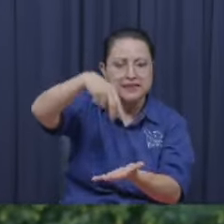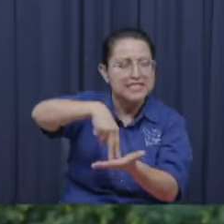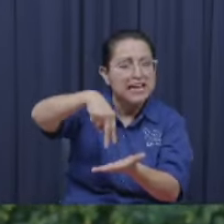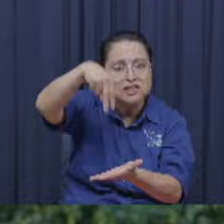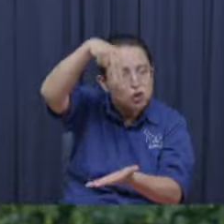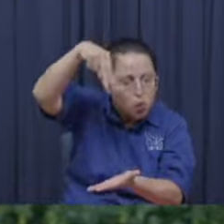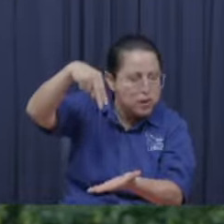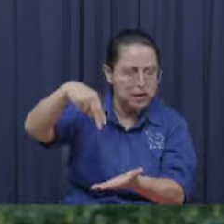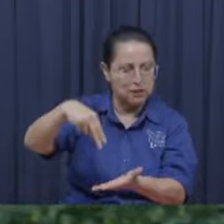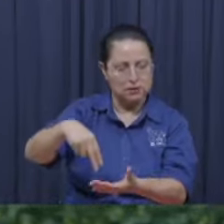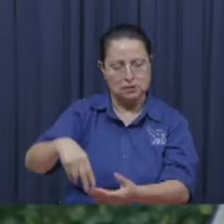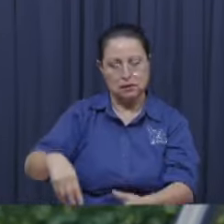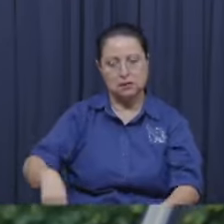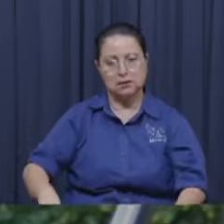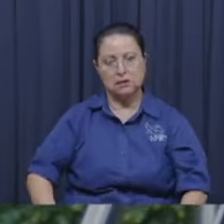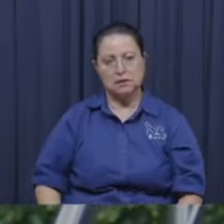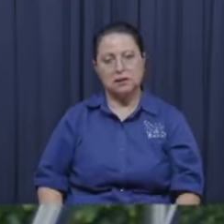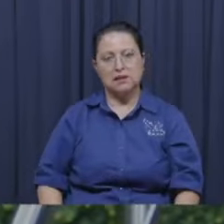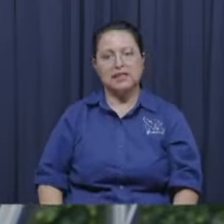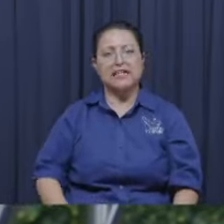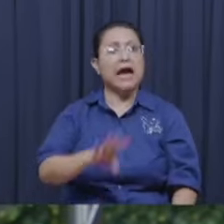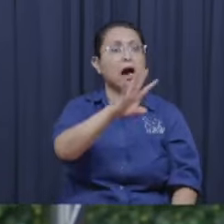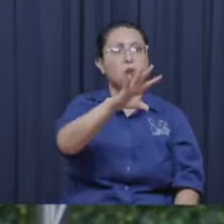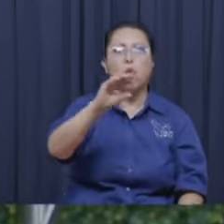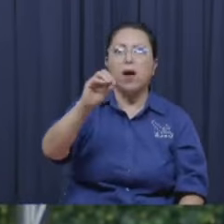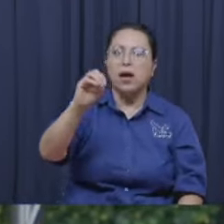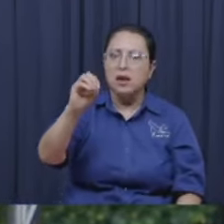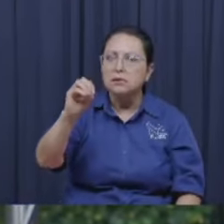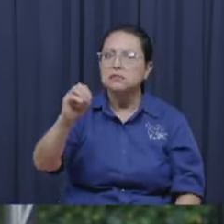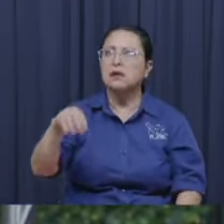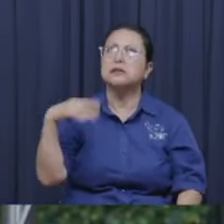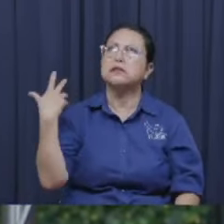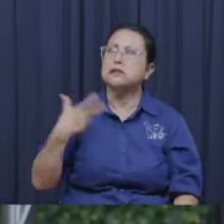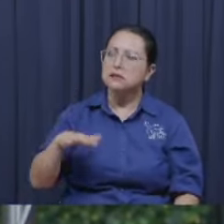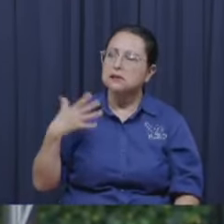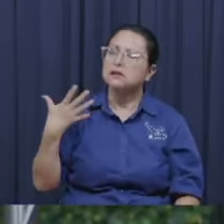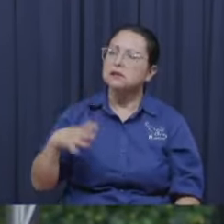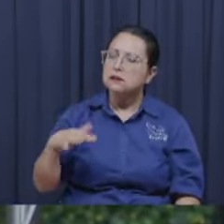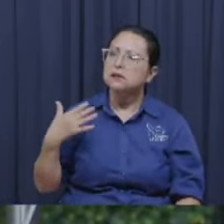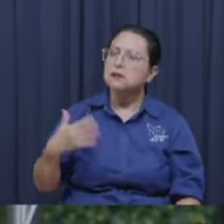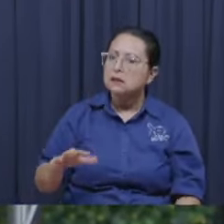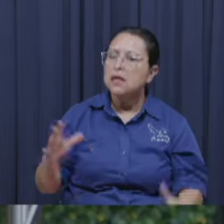Y así podría seguirle diciendo, ya, pero ya con 40 son suficientes, ¿o no?